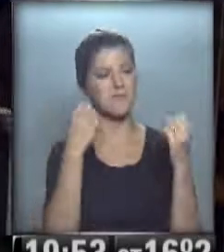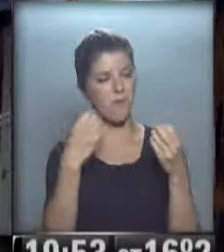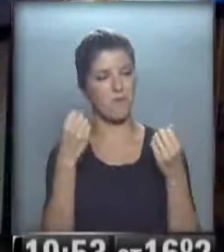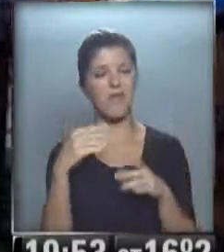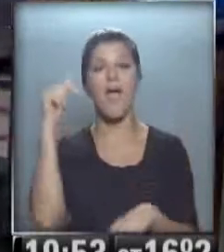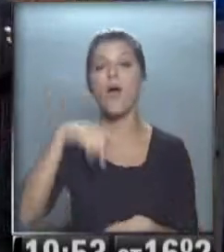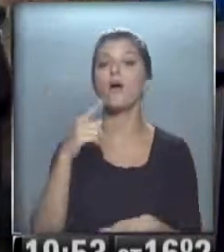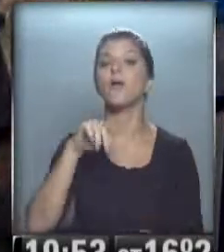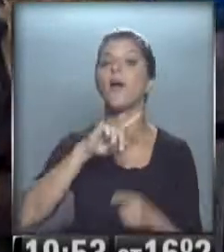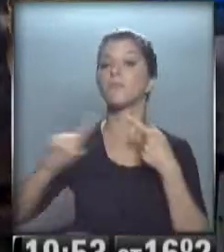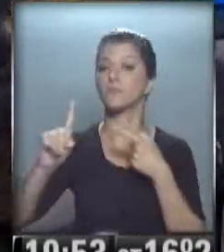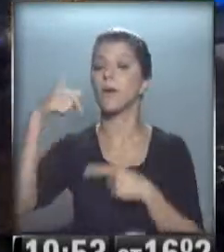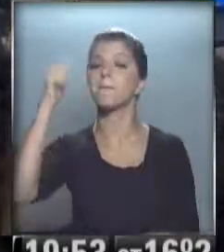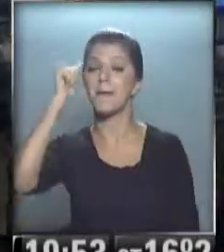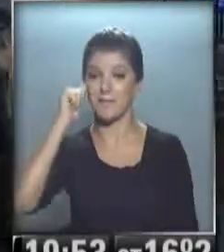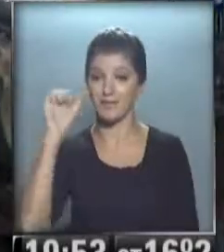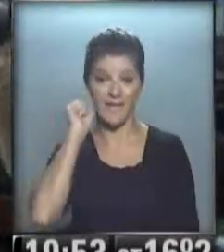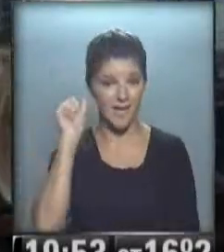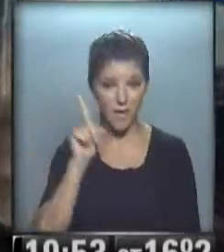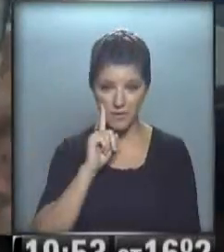Volvemos ahora a la ciudad de Mar del Plata. Gaby, ¿estás ahí?